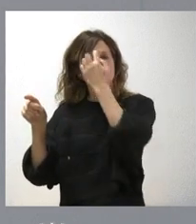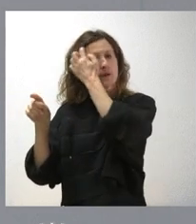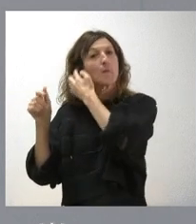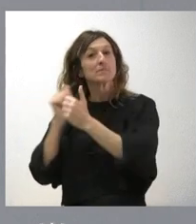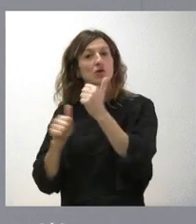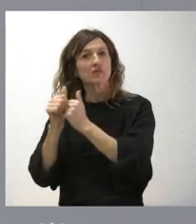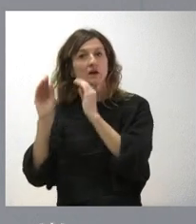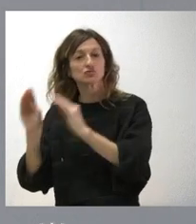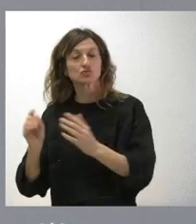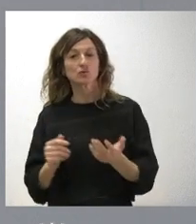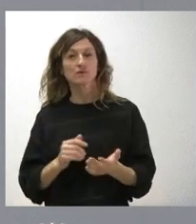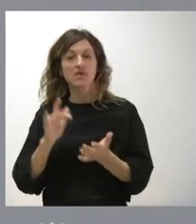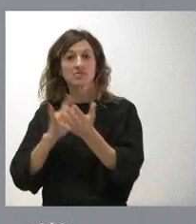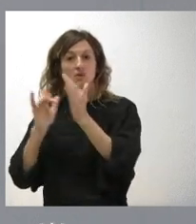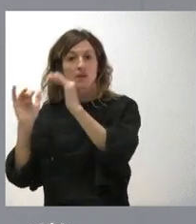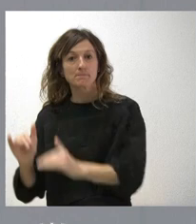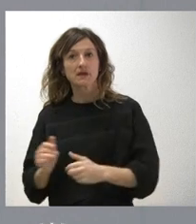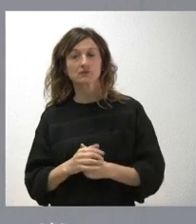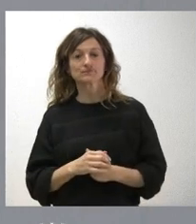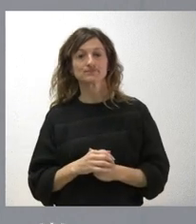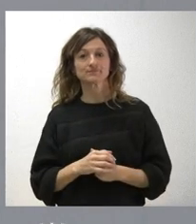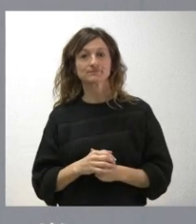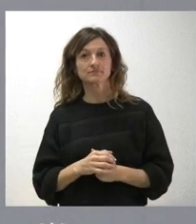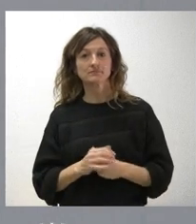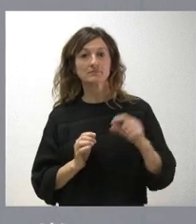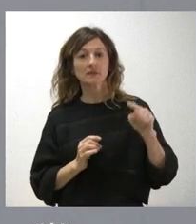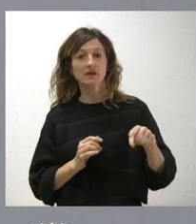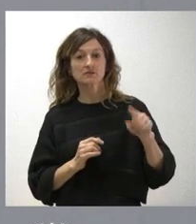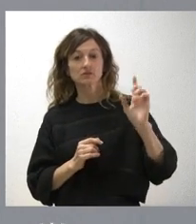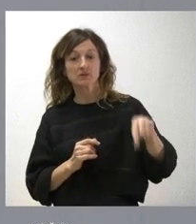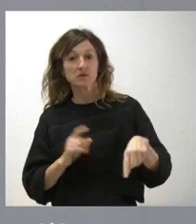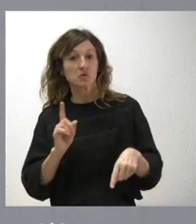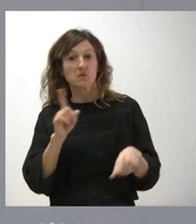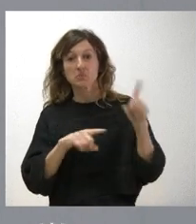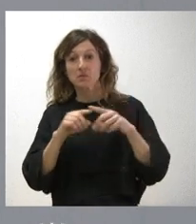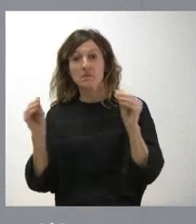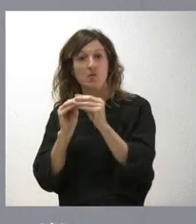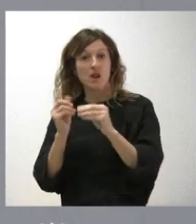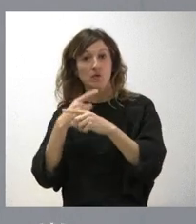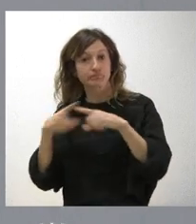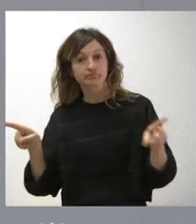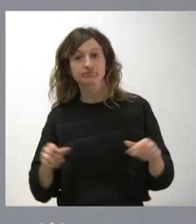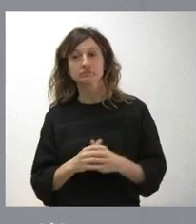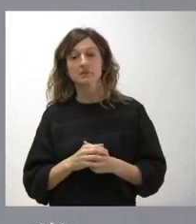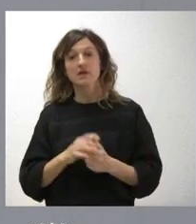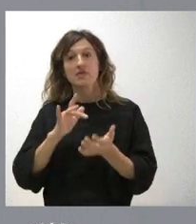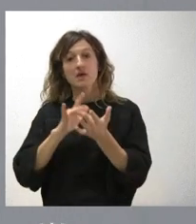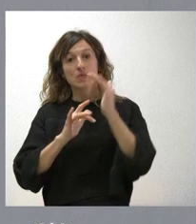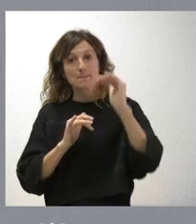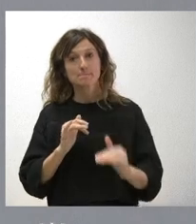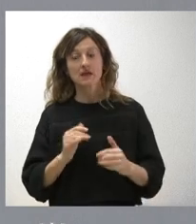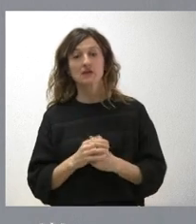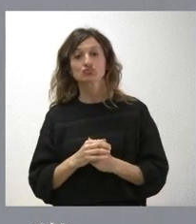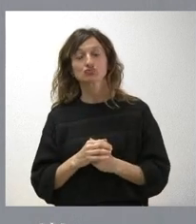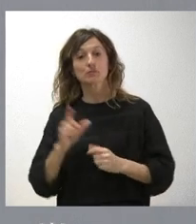esa comunidad que reducir su endeudamiento sea lo que se tenga en cuenta para los demás porque nosotros no tenemos un problema tan acu de endeudamiento como otros nosotros tenemos un